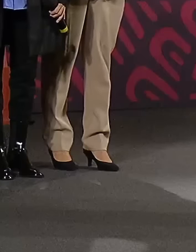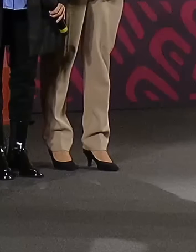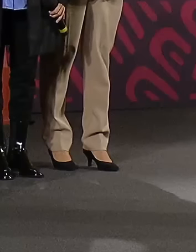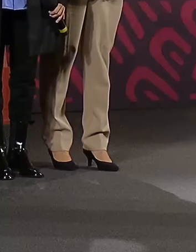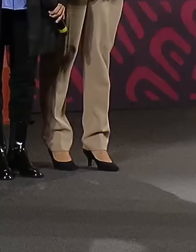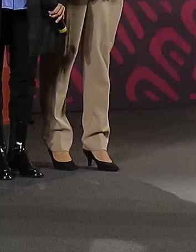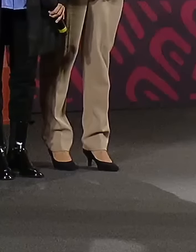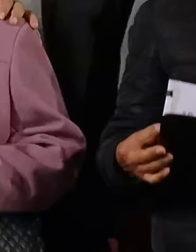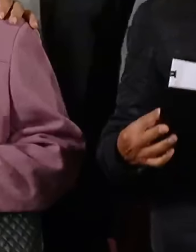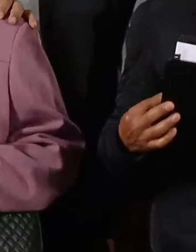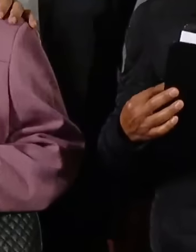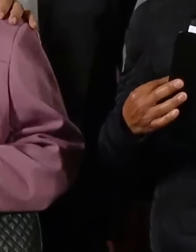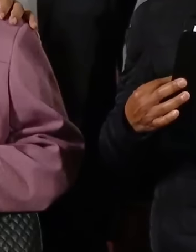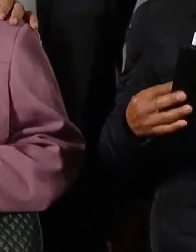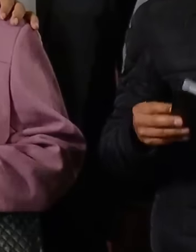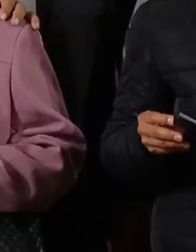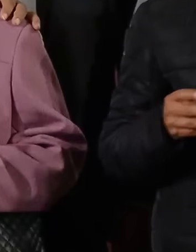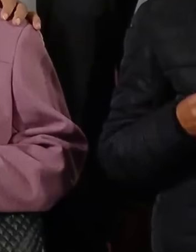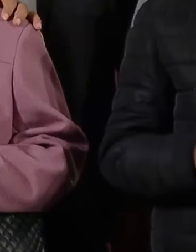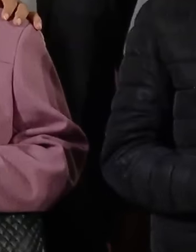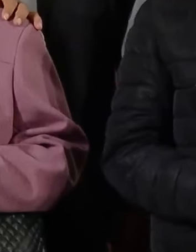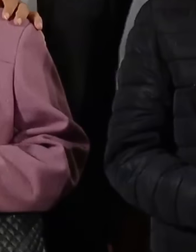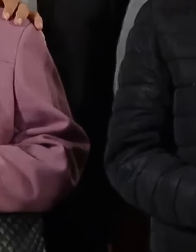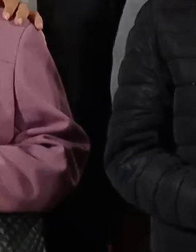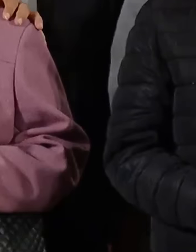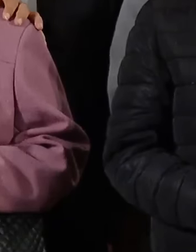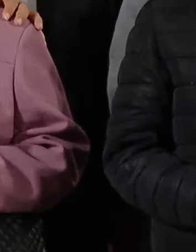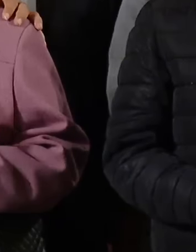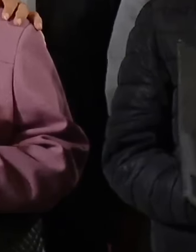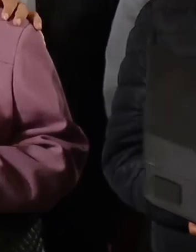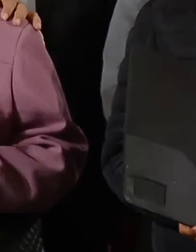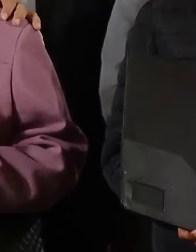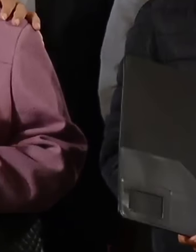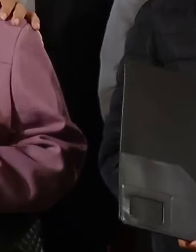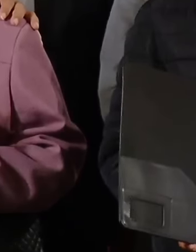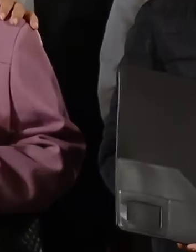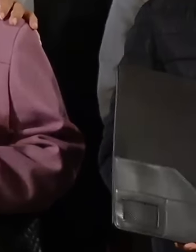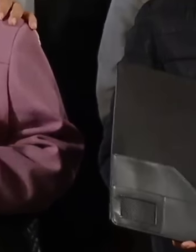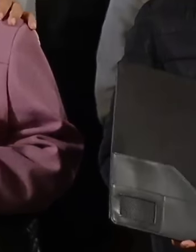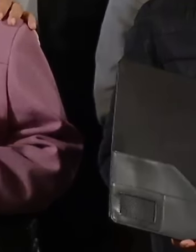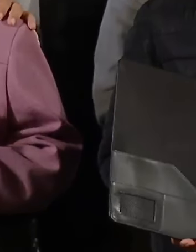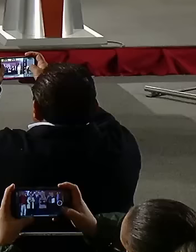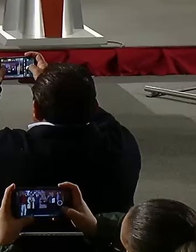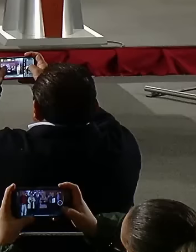felicidades. Listo. Este lado, por favor.